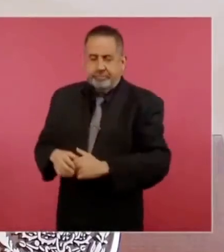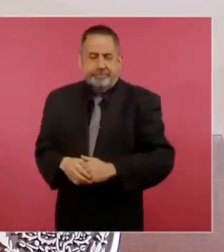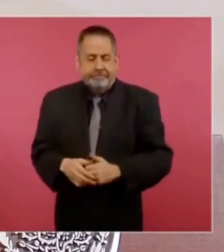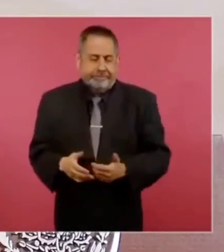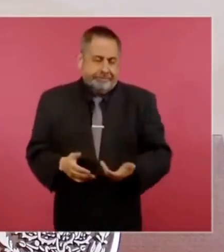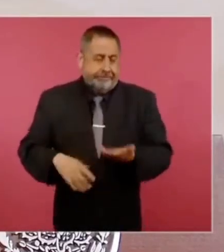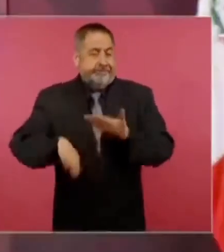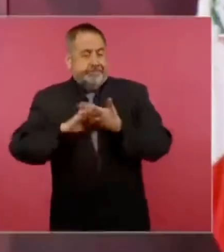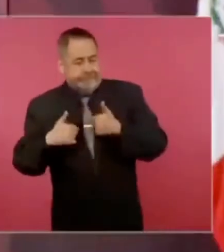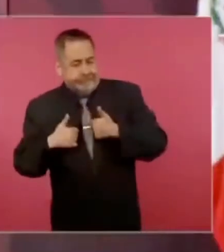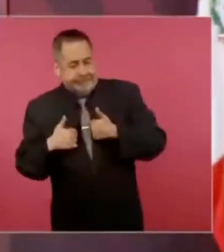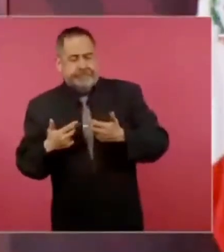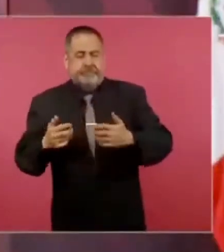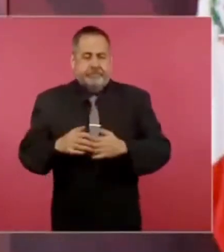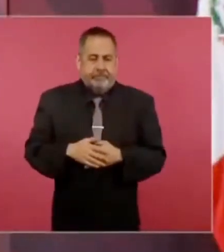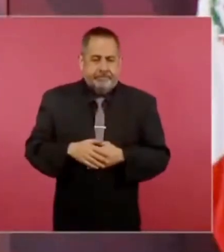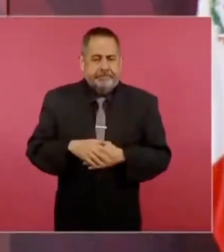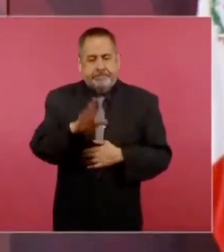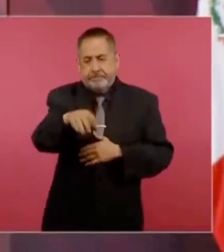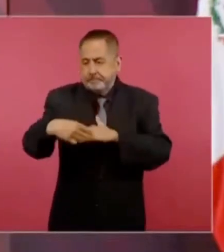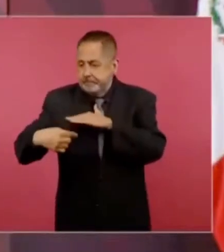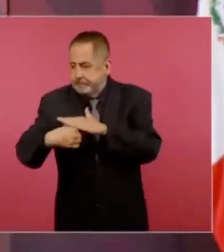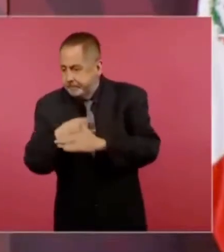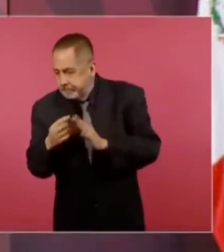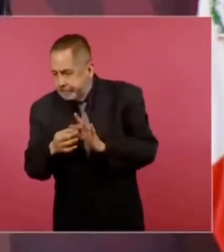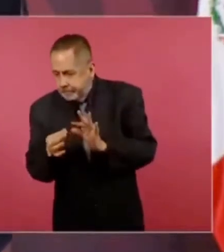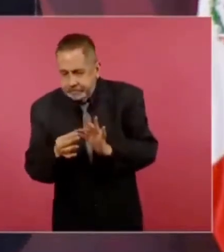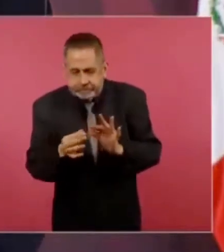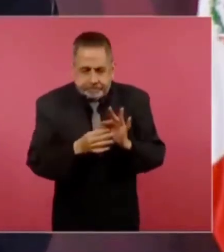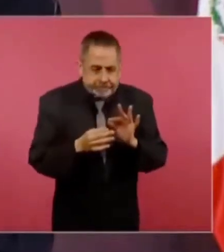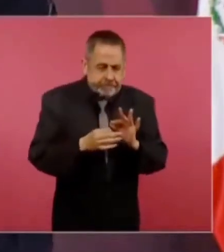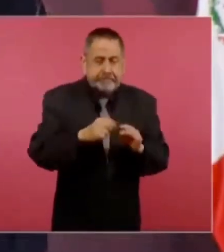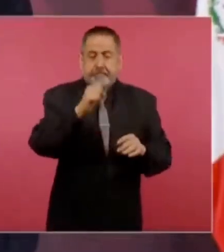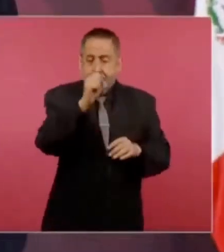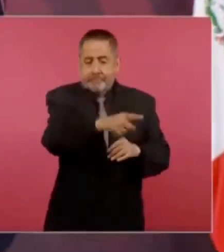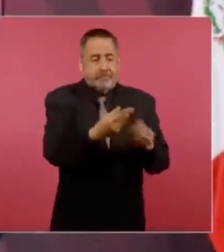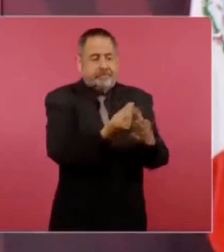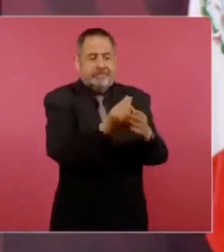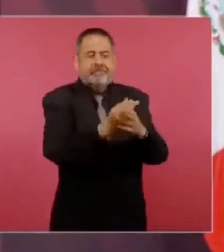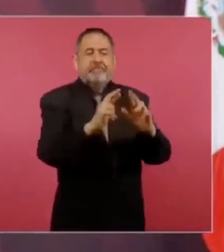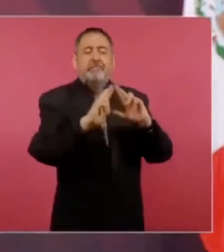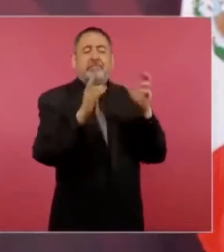Según mis fuentes, además de lo de Punta de Mita,